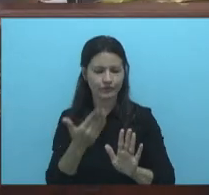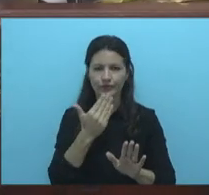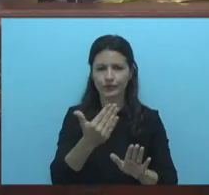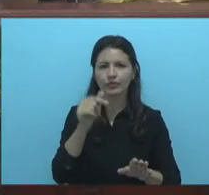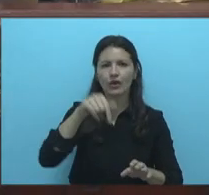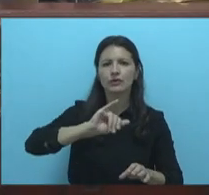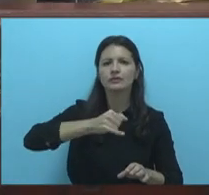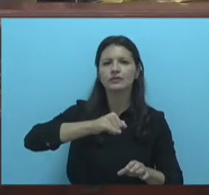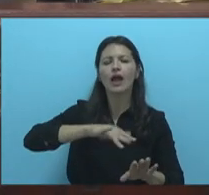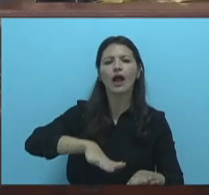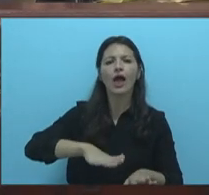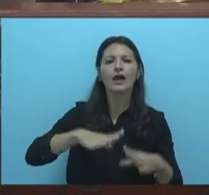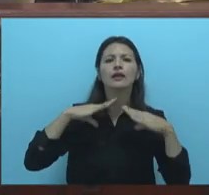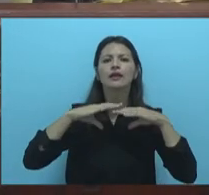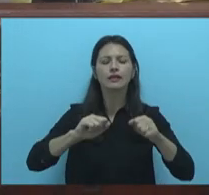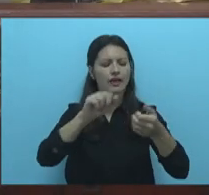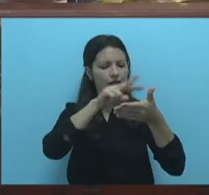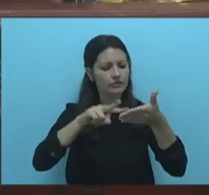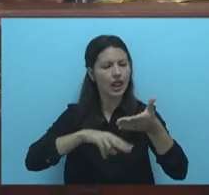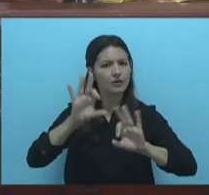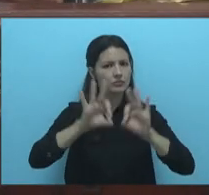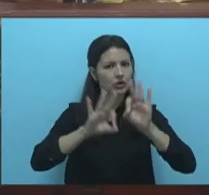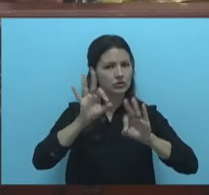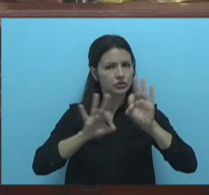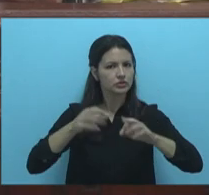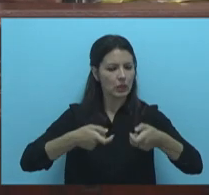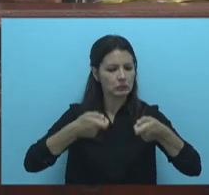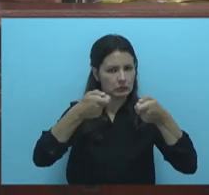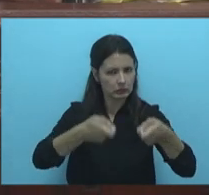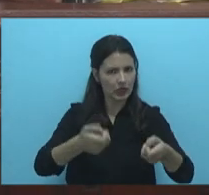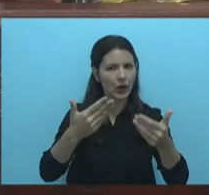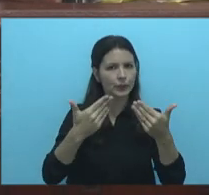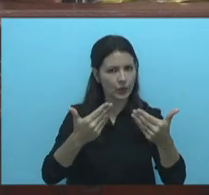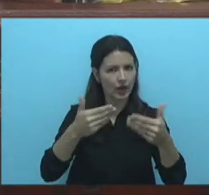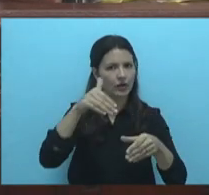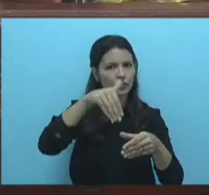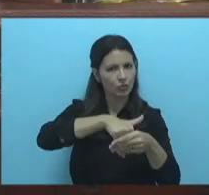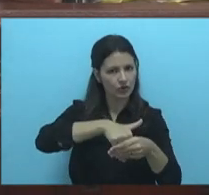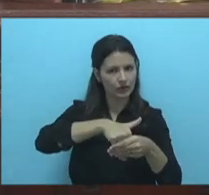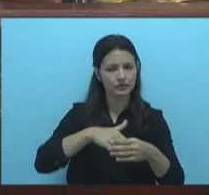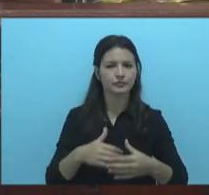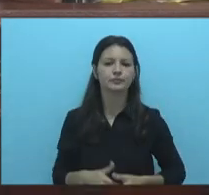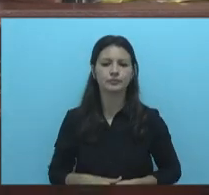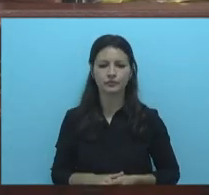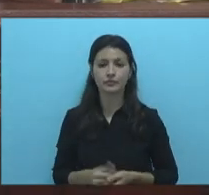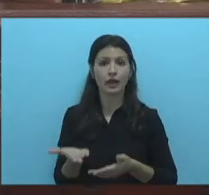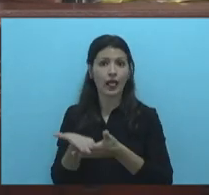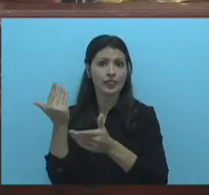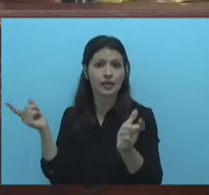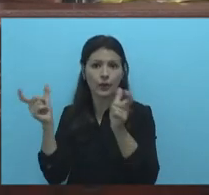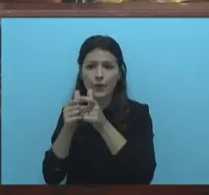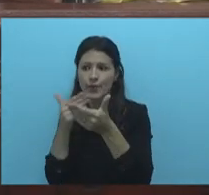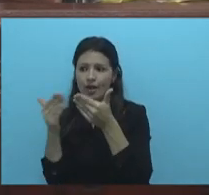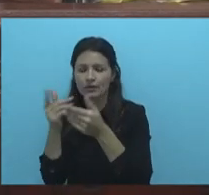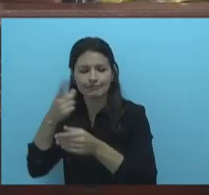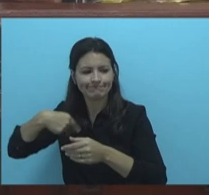vamos por secretaría a dar cuenta de los proyectos que han sido acordados en la reunión de la Comisión de Labor